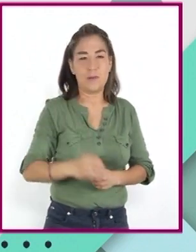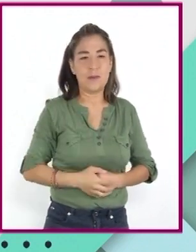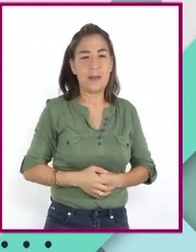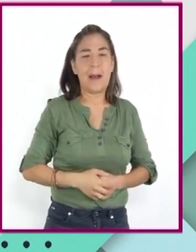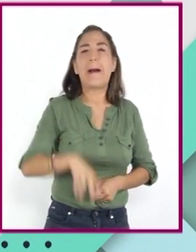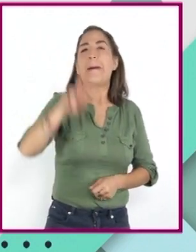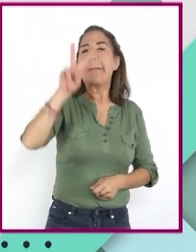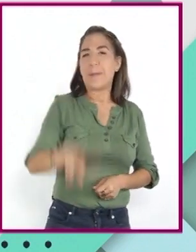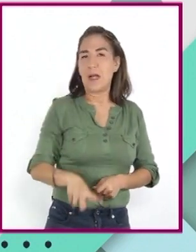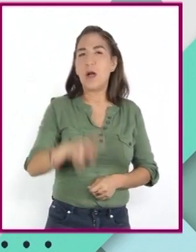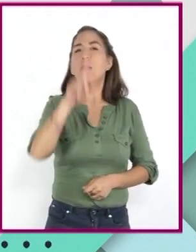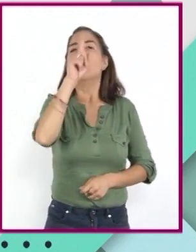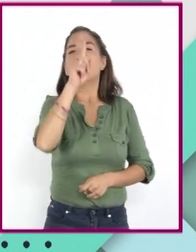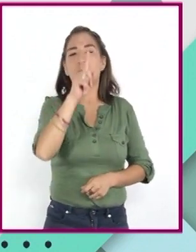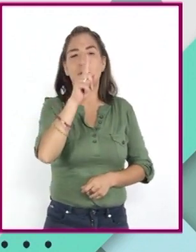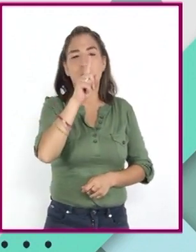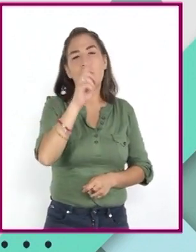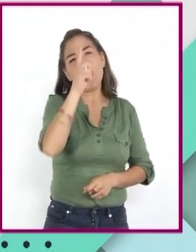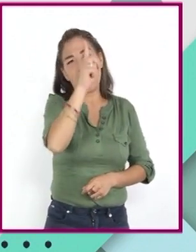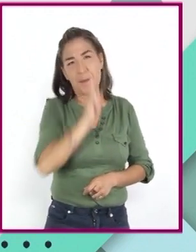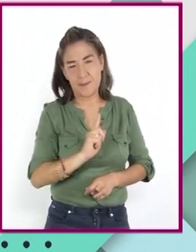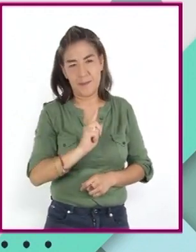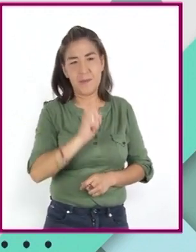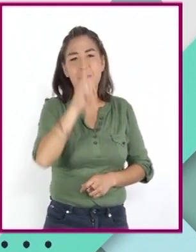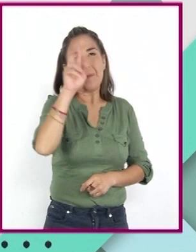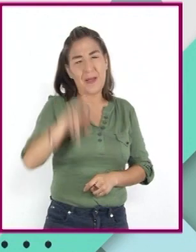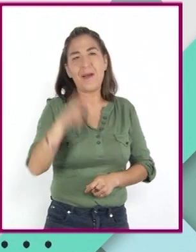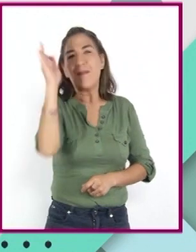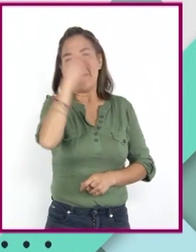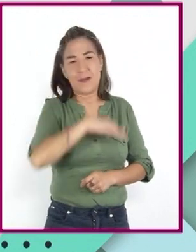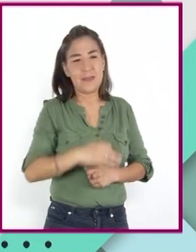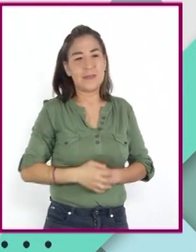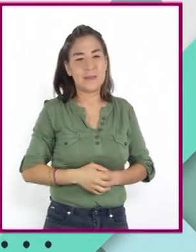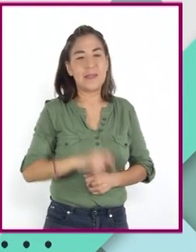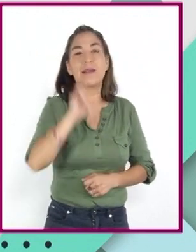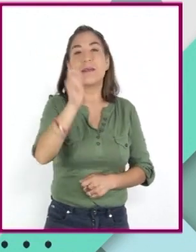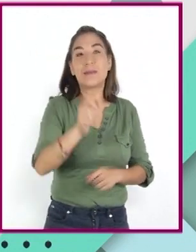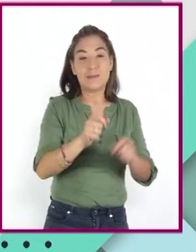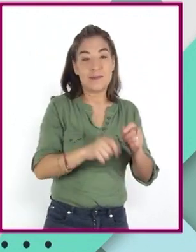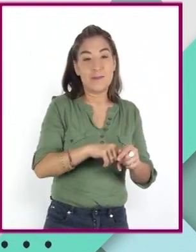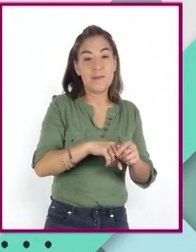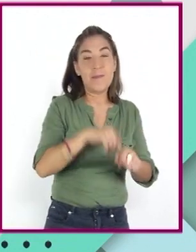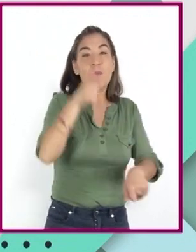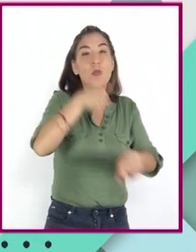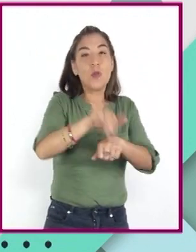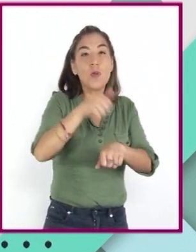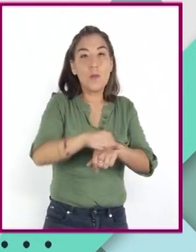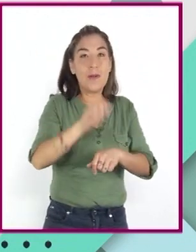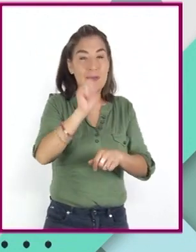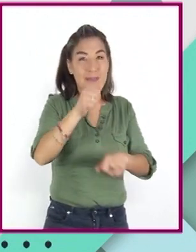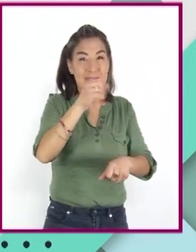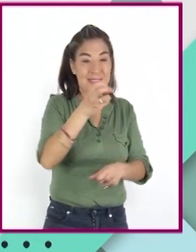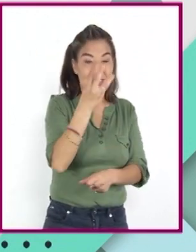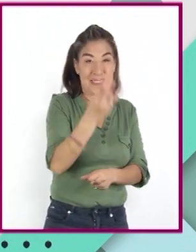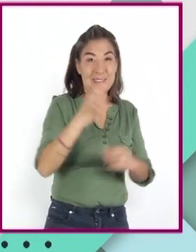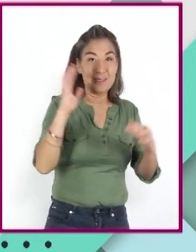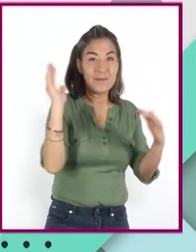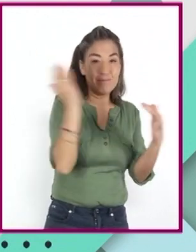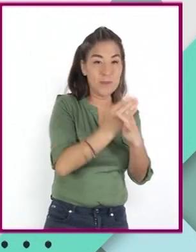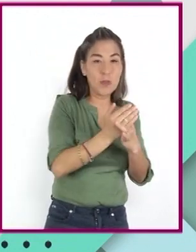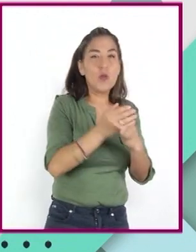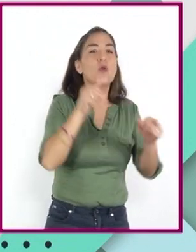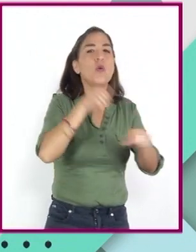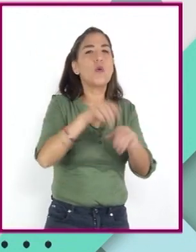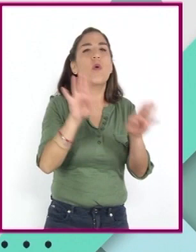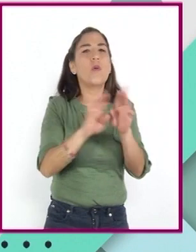¿Cierto o falso? El enunciado, la tercera parte de un número se expresa algebraicamente